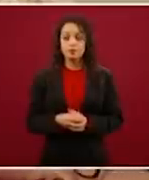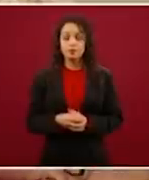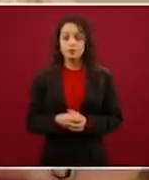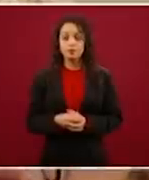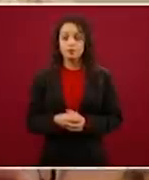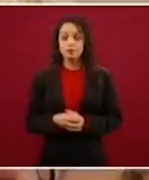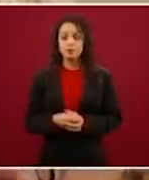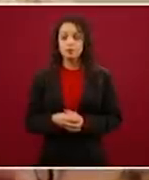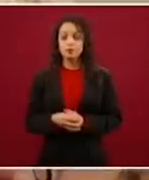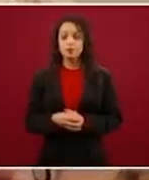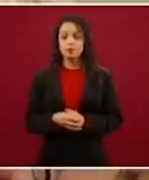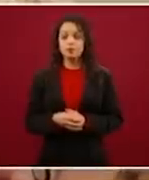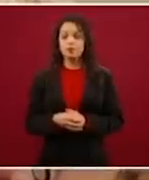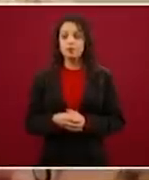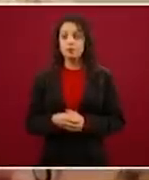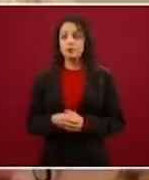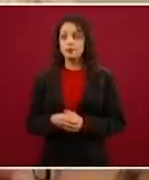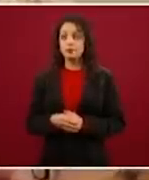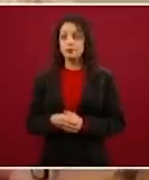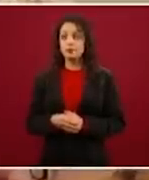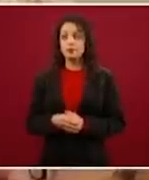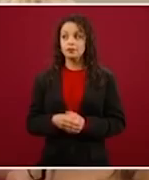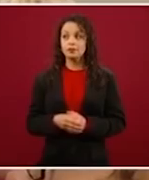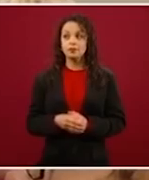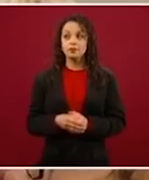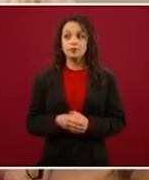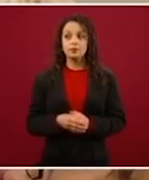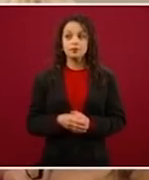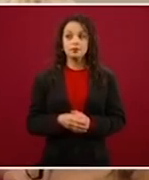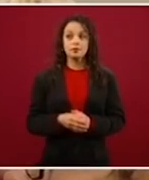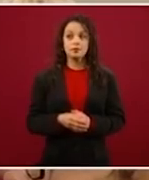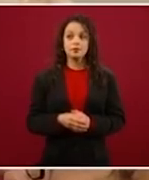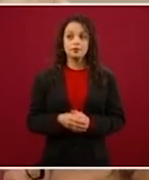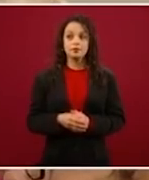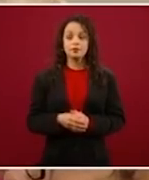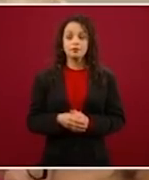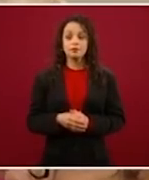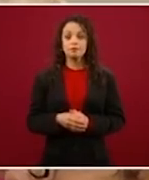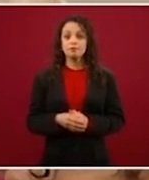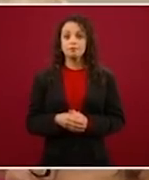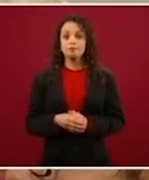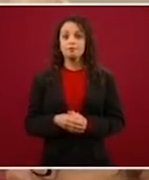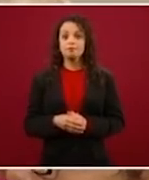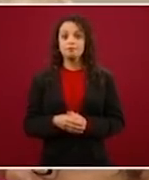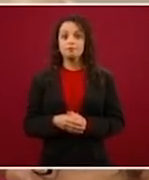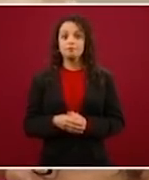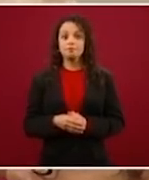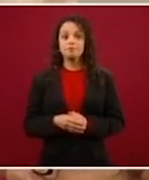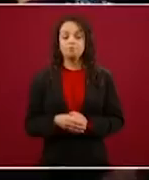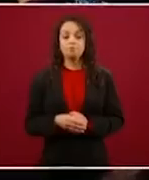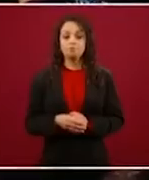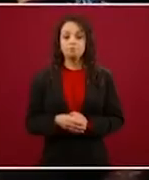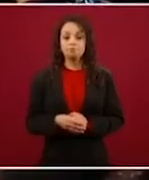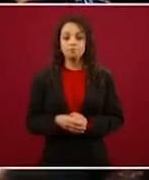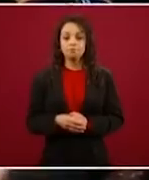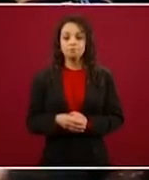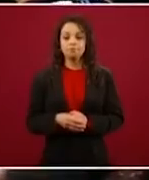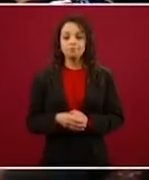haciendo investigación en torno al tema del feminicidio. Yo no represento a nadie más que a